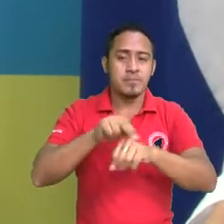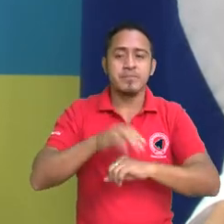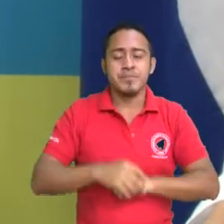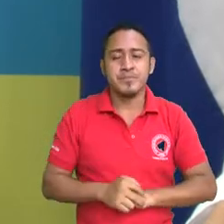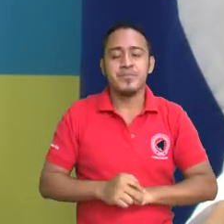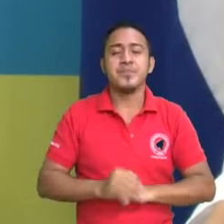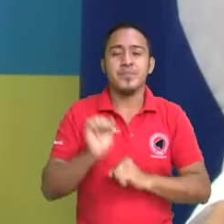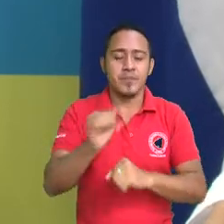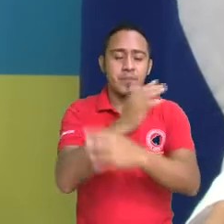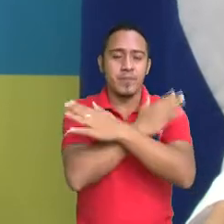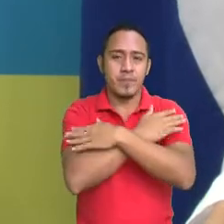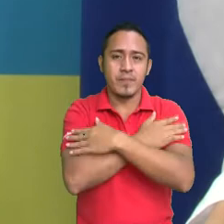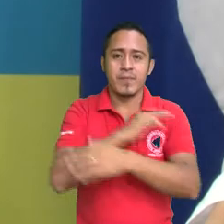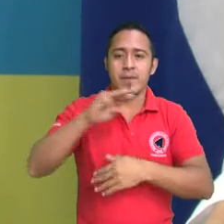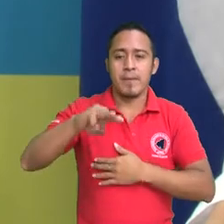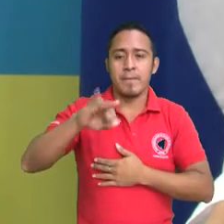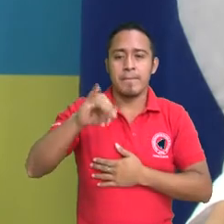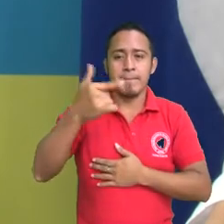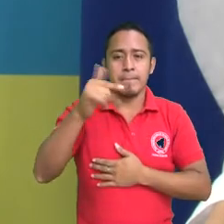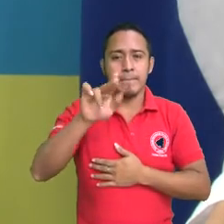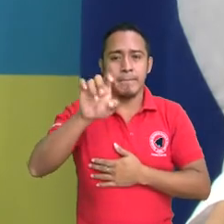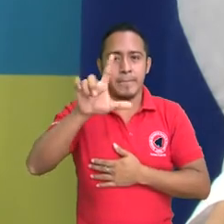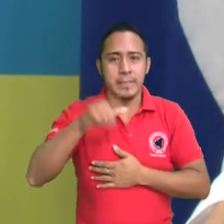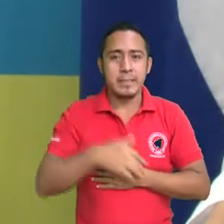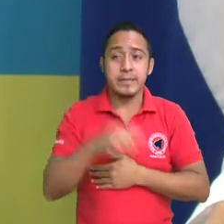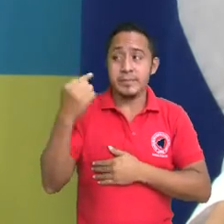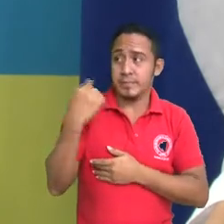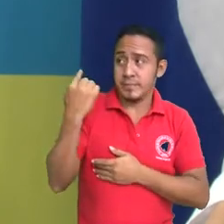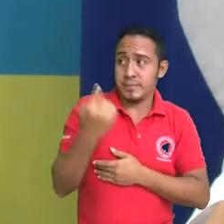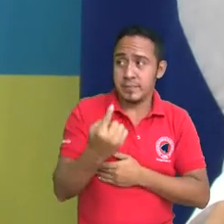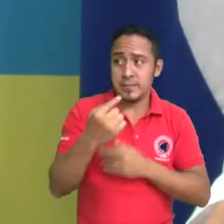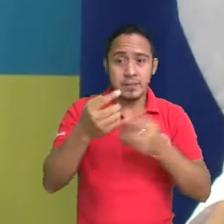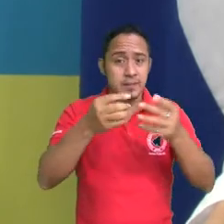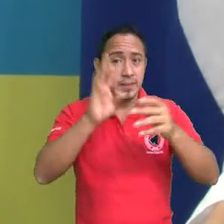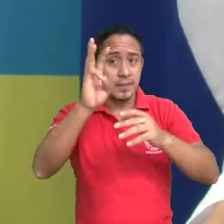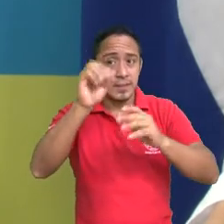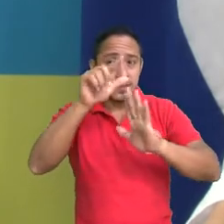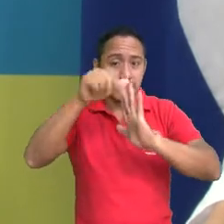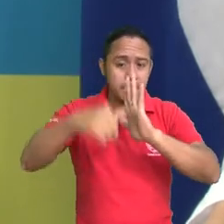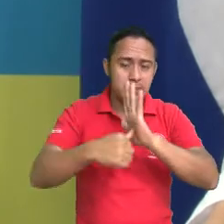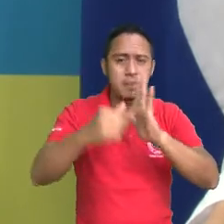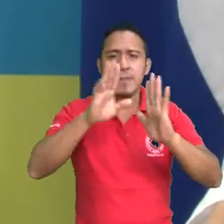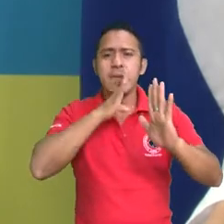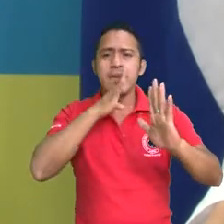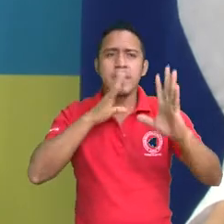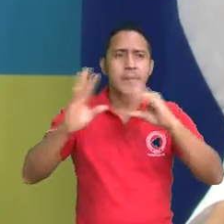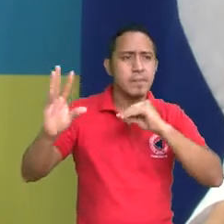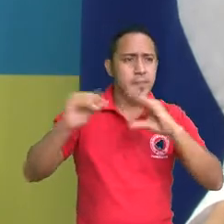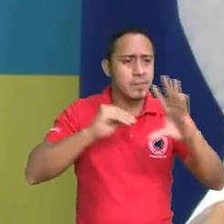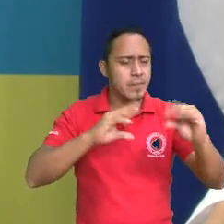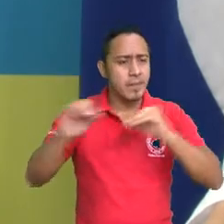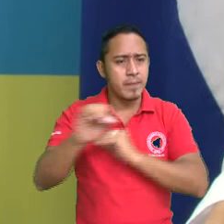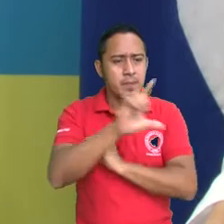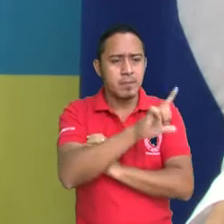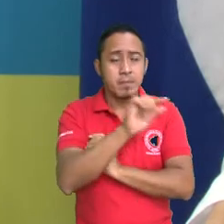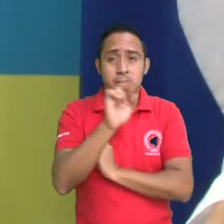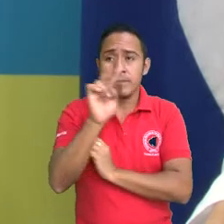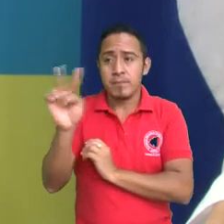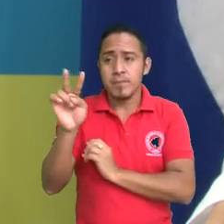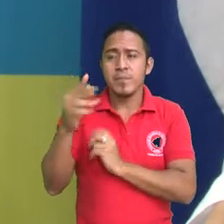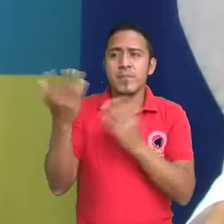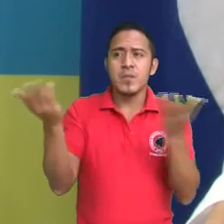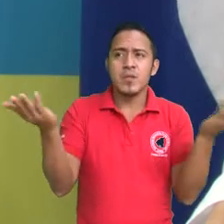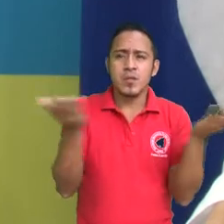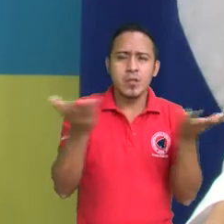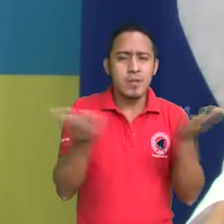Nacional. Les saluda a Miguel Carranza Mena y les doy la bienvenida a este espacio de 30 minutos donde conversamos de lunes a viernes sobre temas